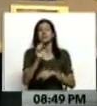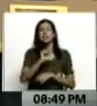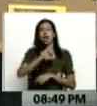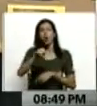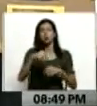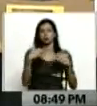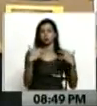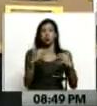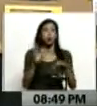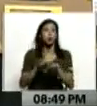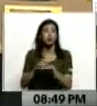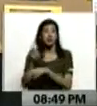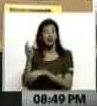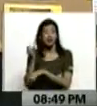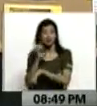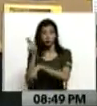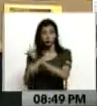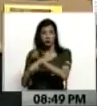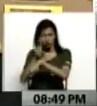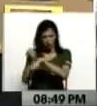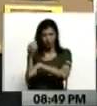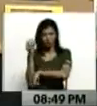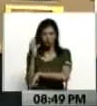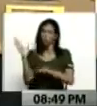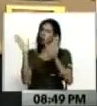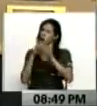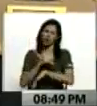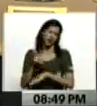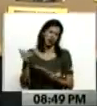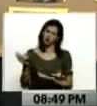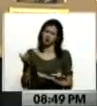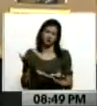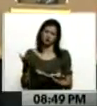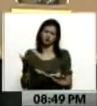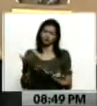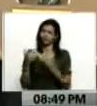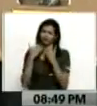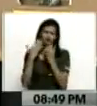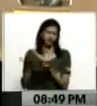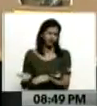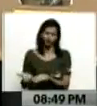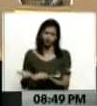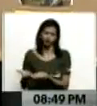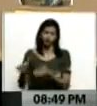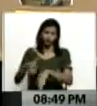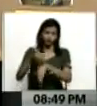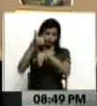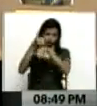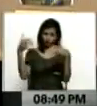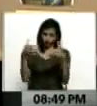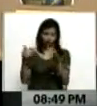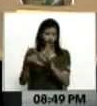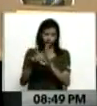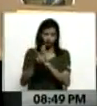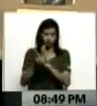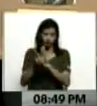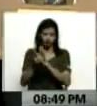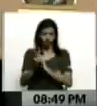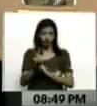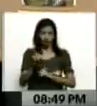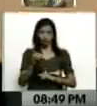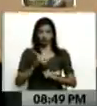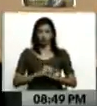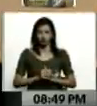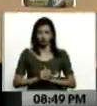hay no hay asamblea nacional es una necesidad esa lo que ahí funciona una directiva